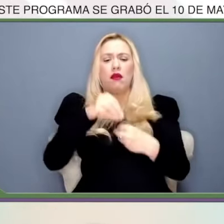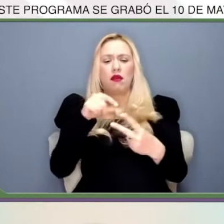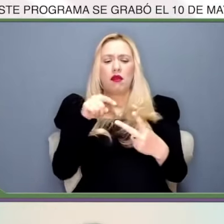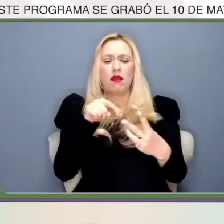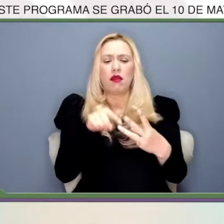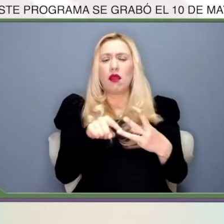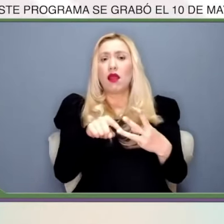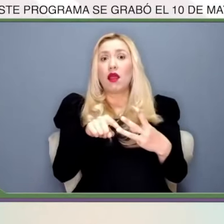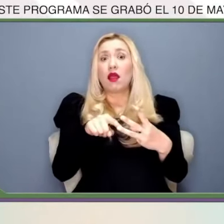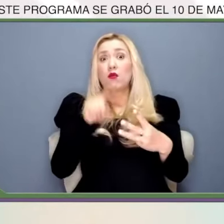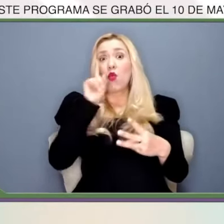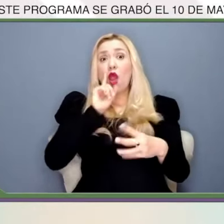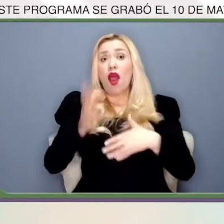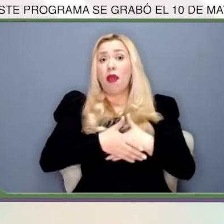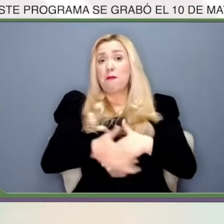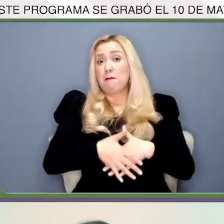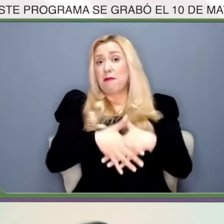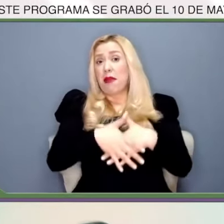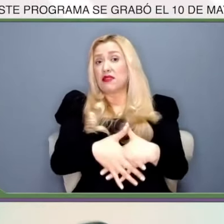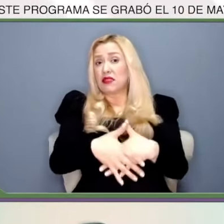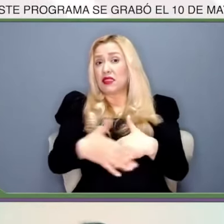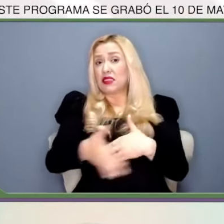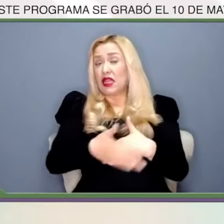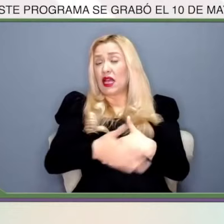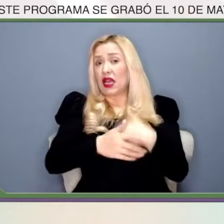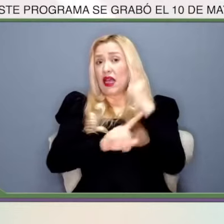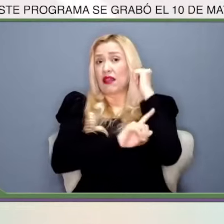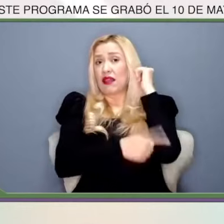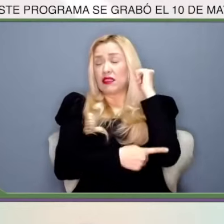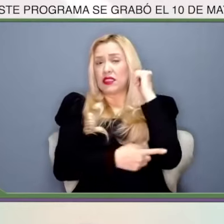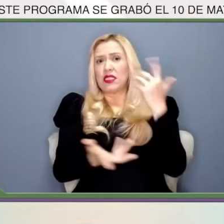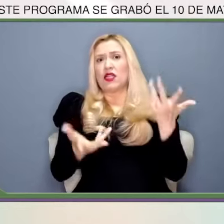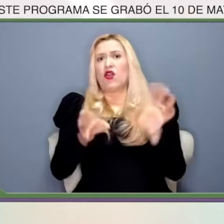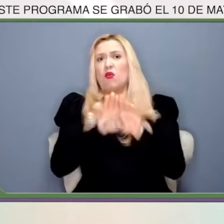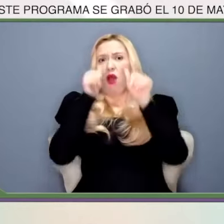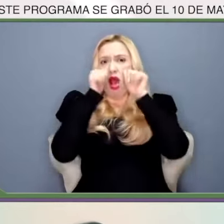violencia obstétrica, pues es natural que discursos